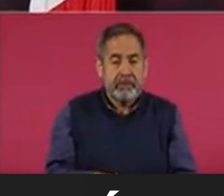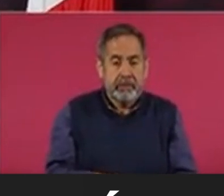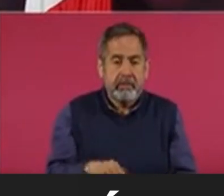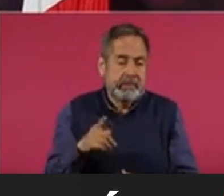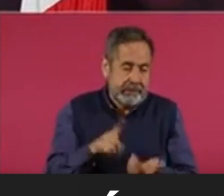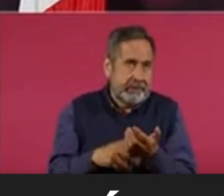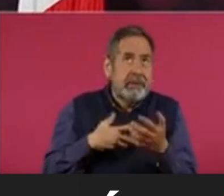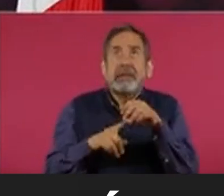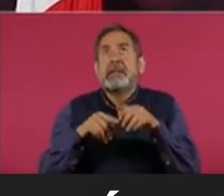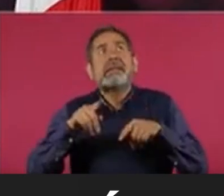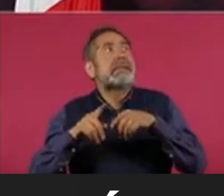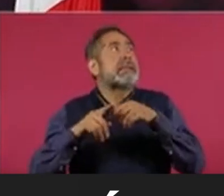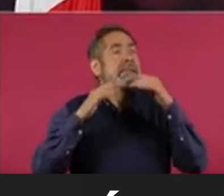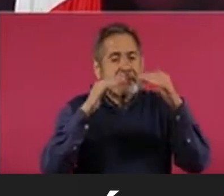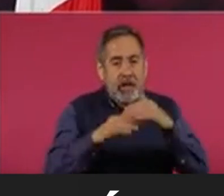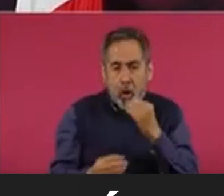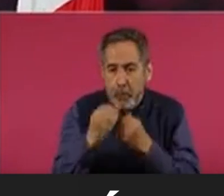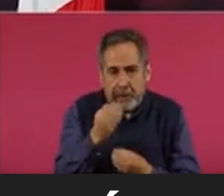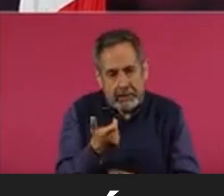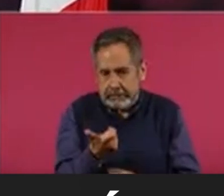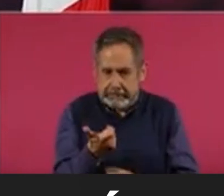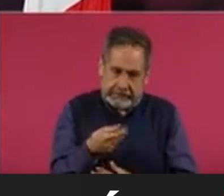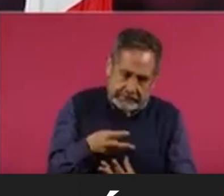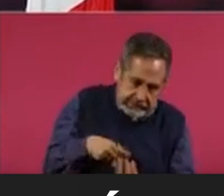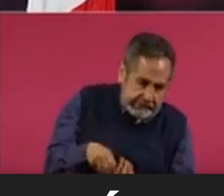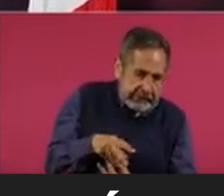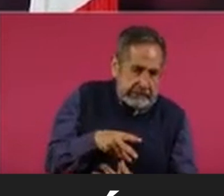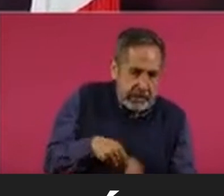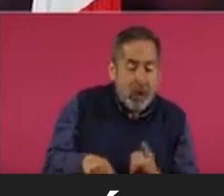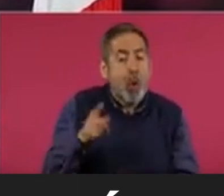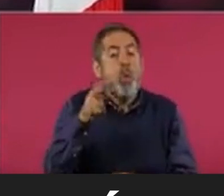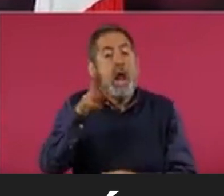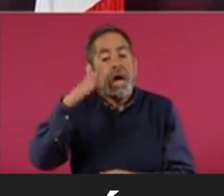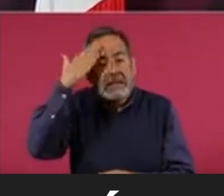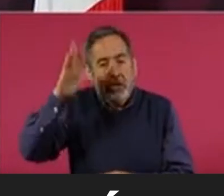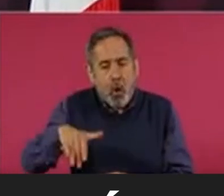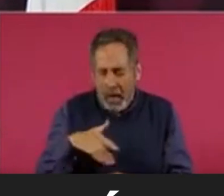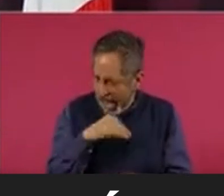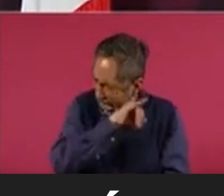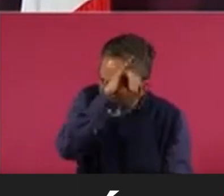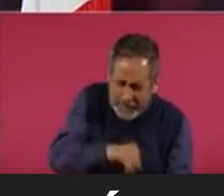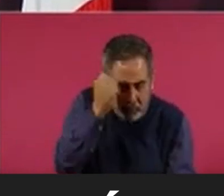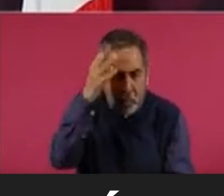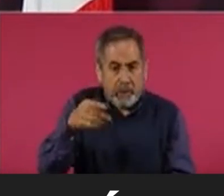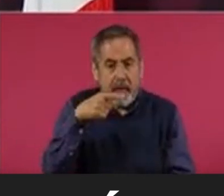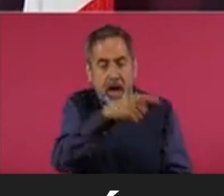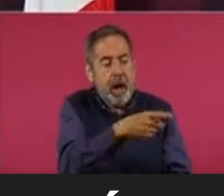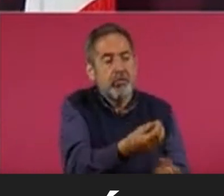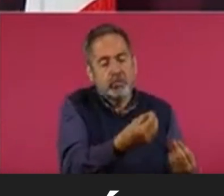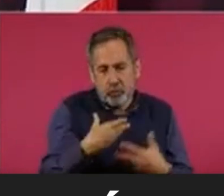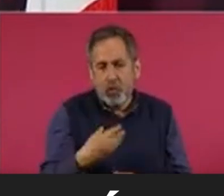había problemas para la comida. Teníamos una señora que nunca la voy a olvidar, que nos